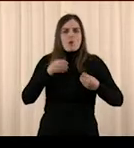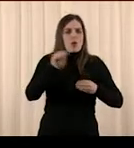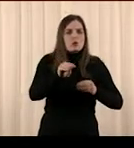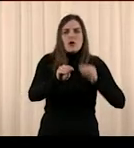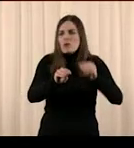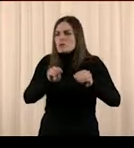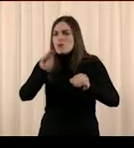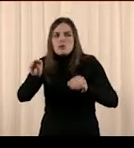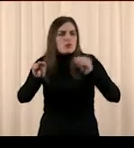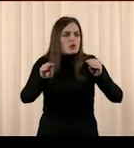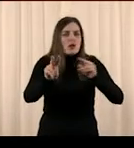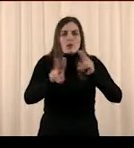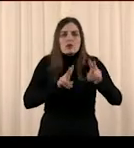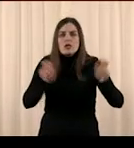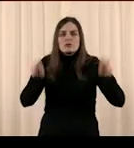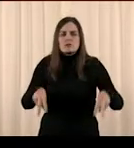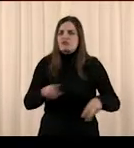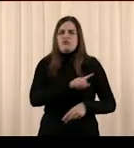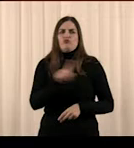respuestas.